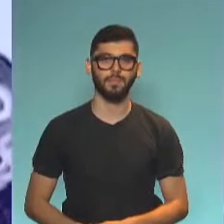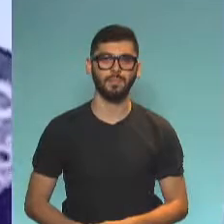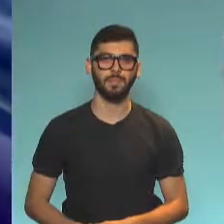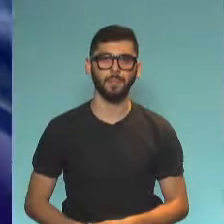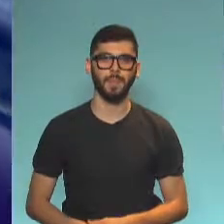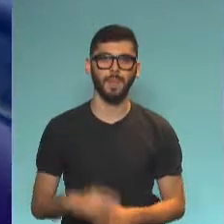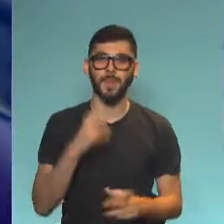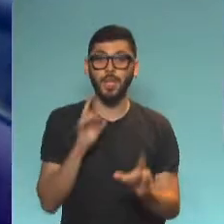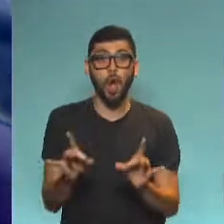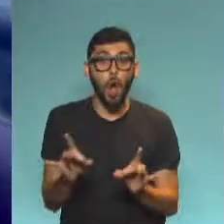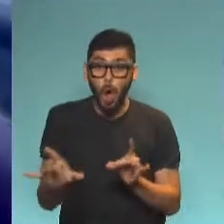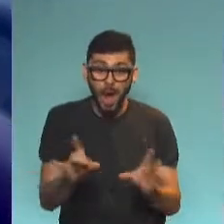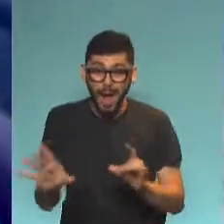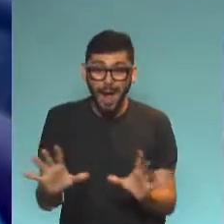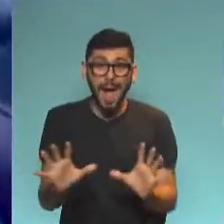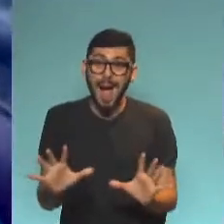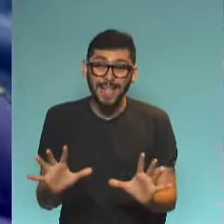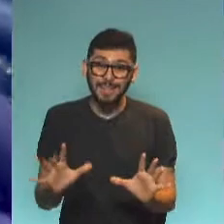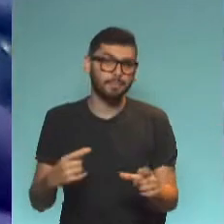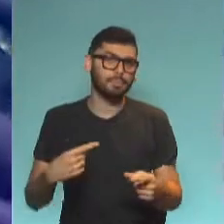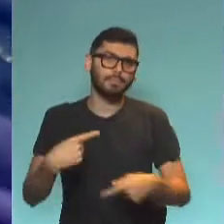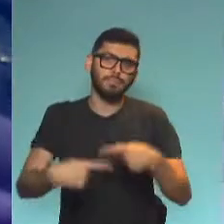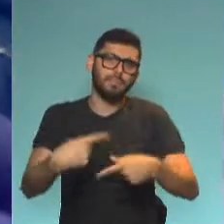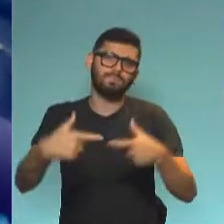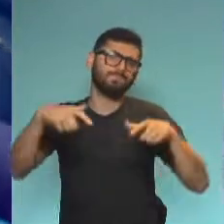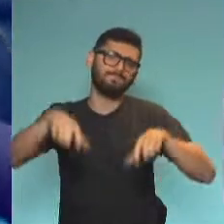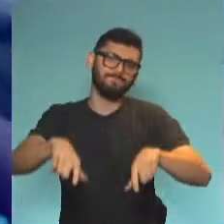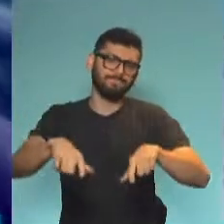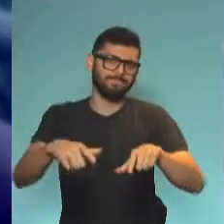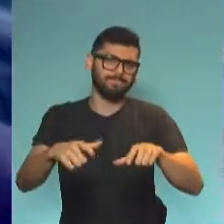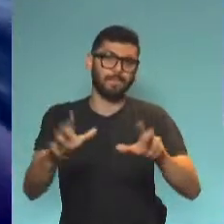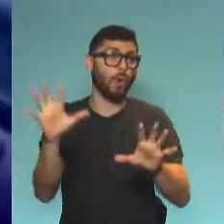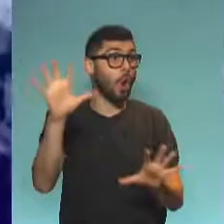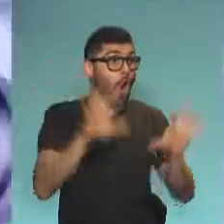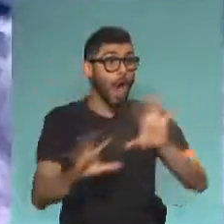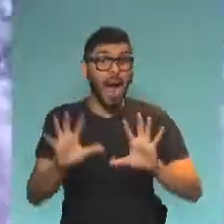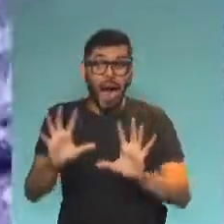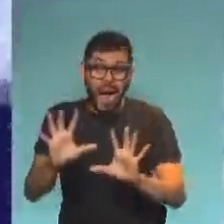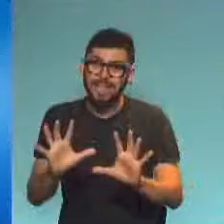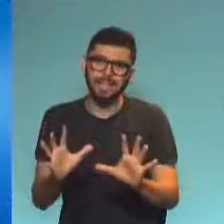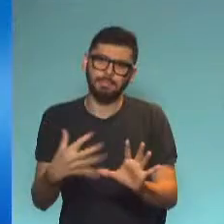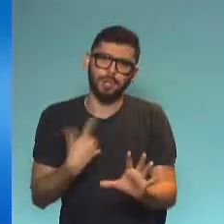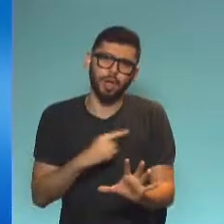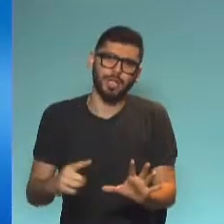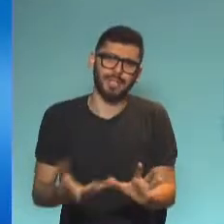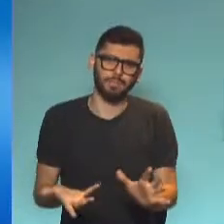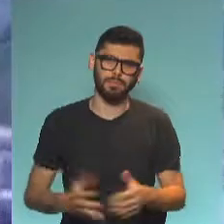Con tantos casos no podíamos nosotros llevar adelante una organización de un campeonato de estas características.